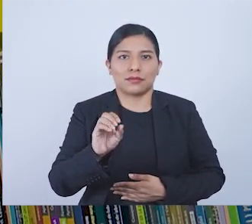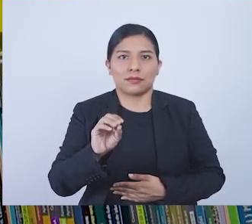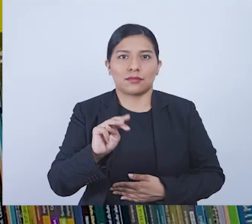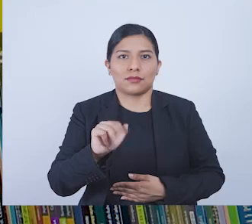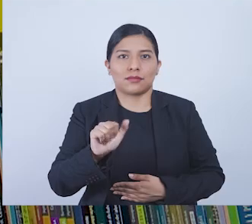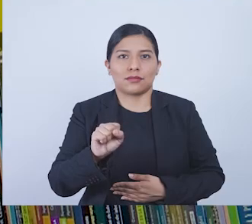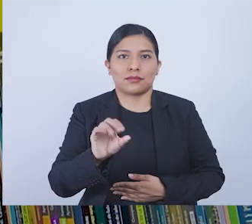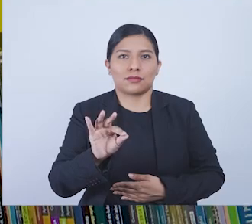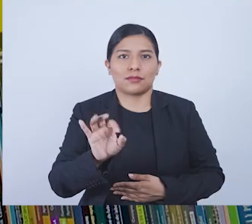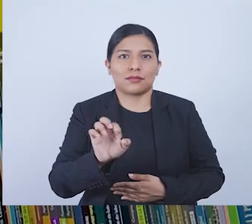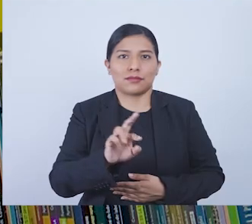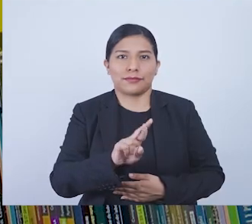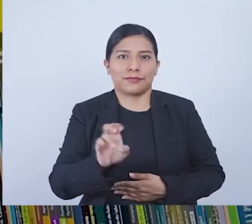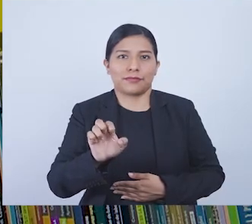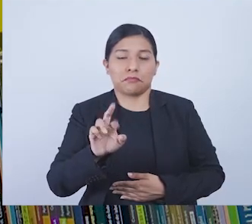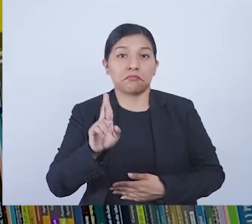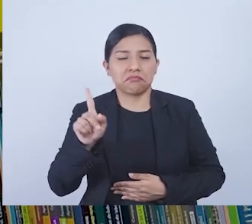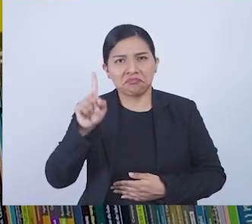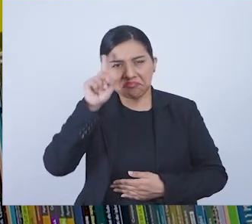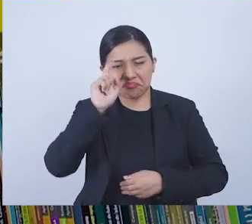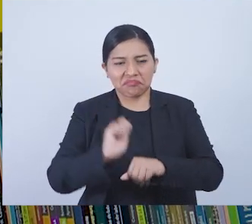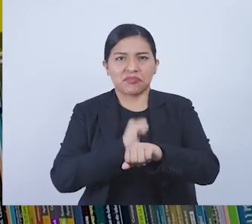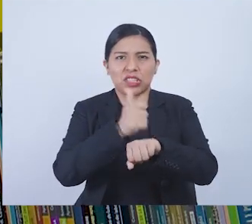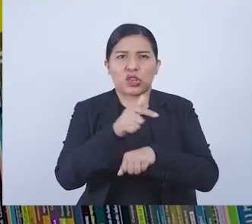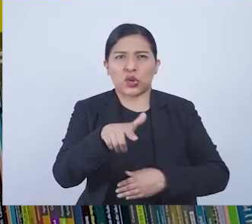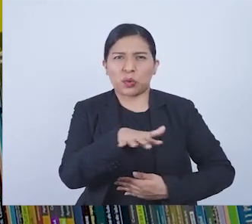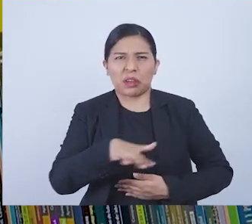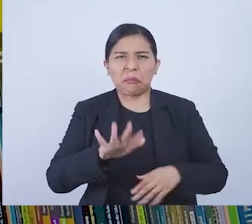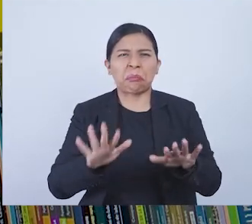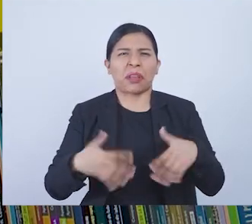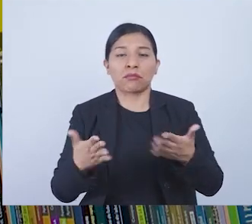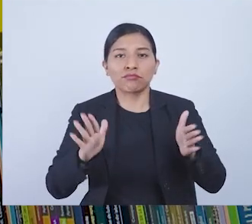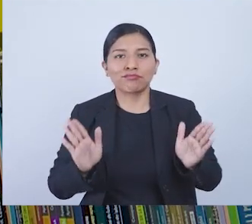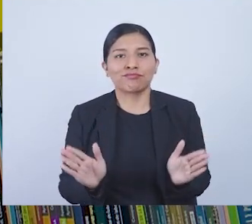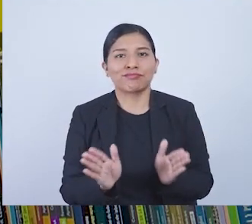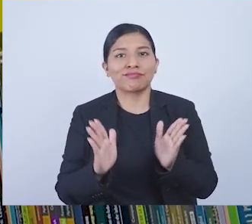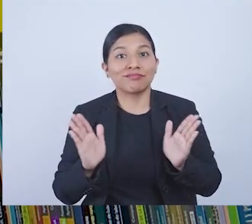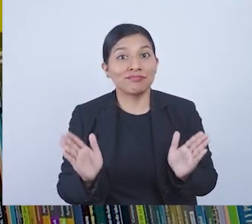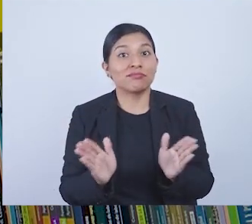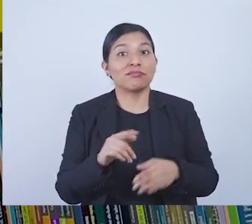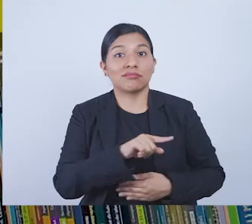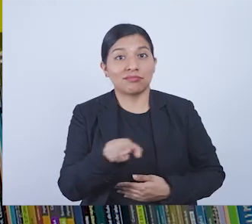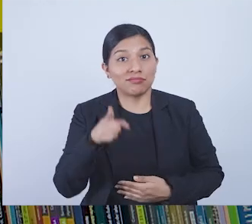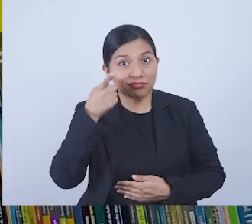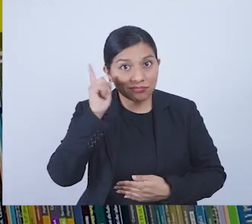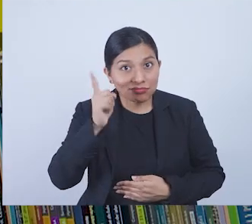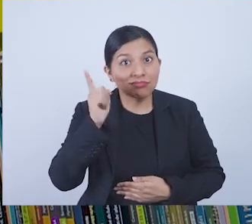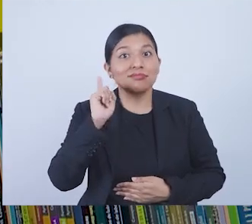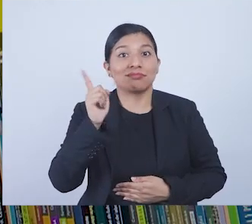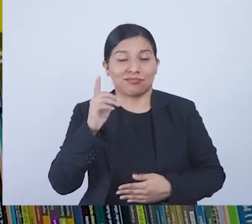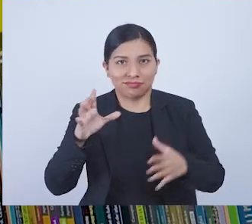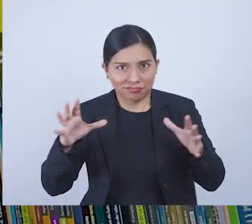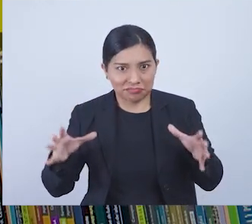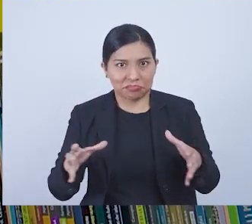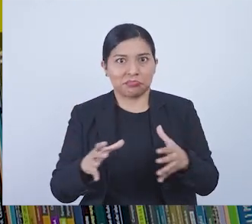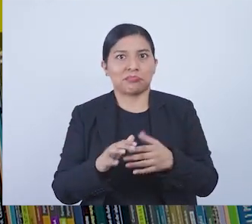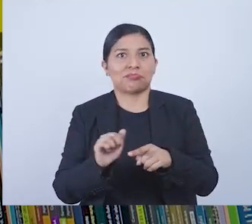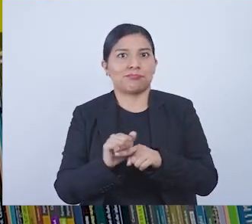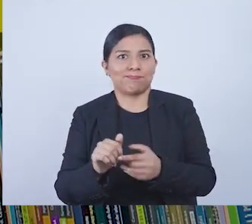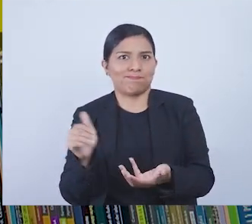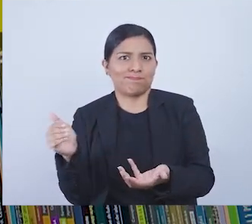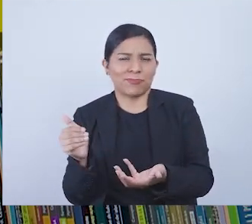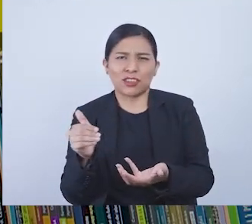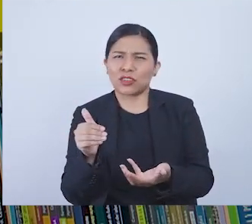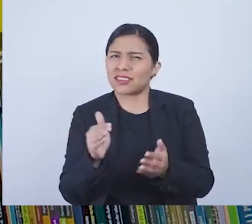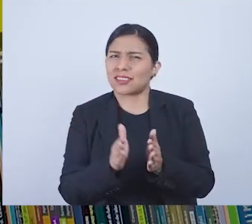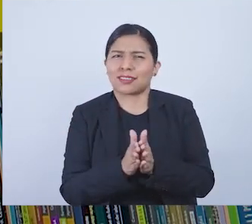una iniciativa formidable para estimular la formación de los maestros. Se concentraron todas las modalidades, todas